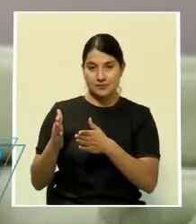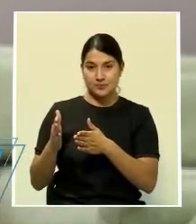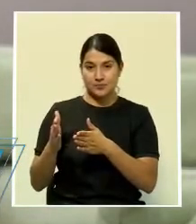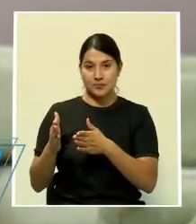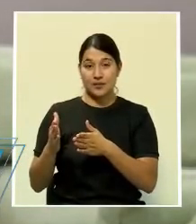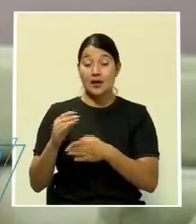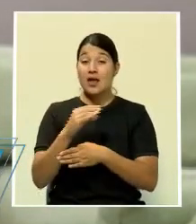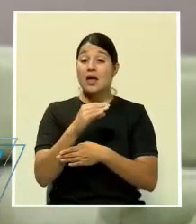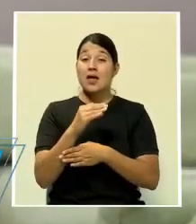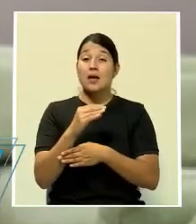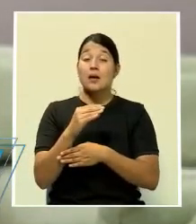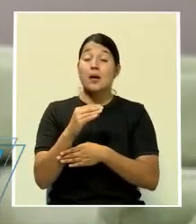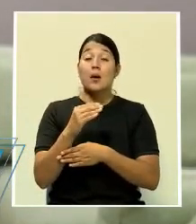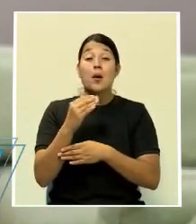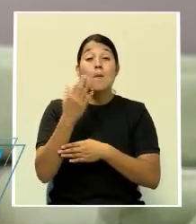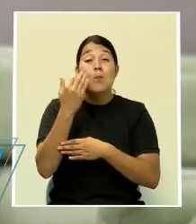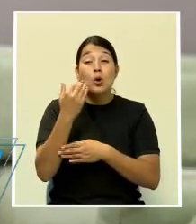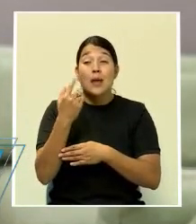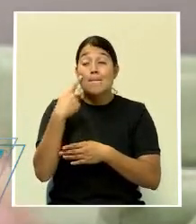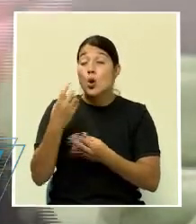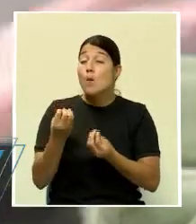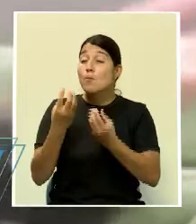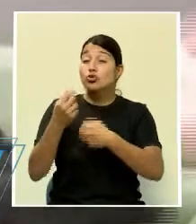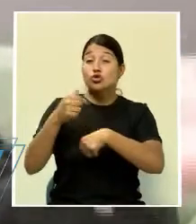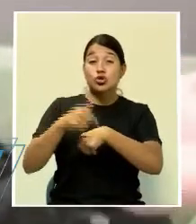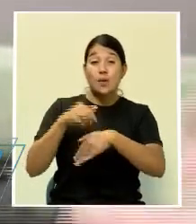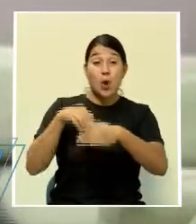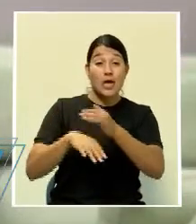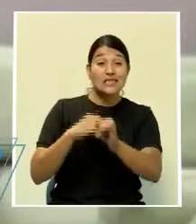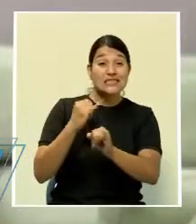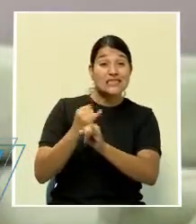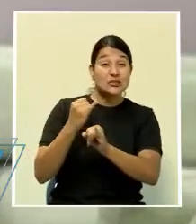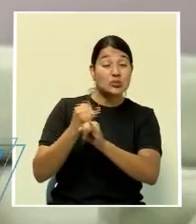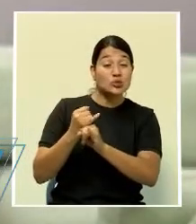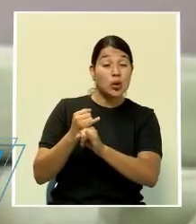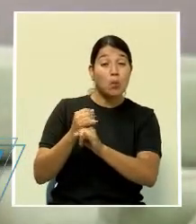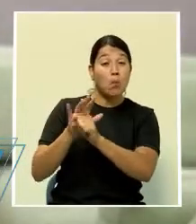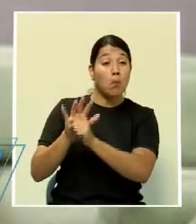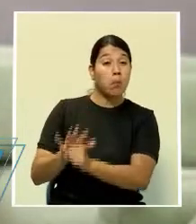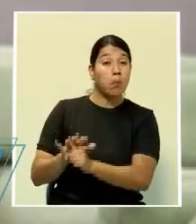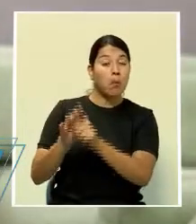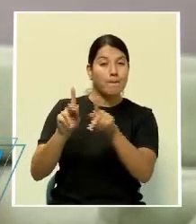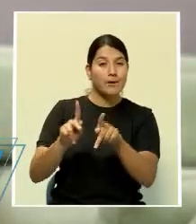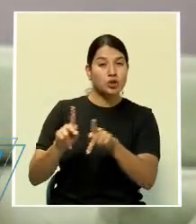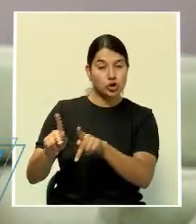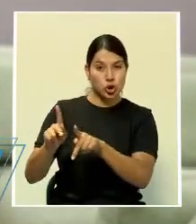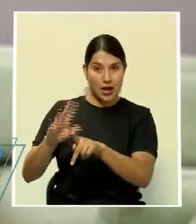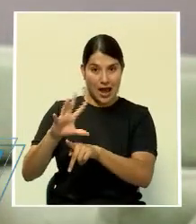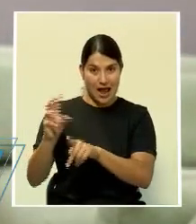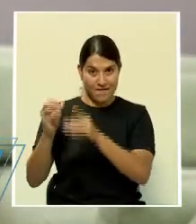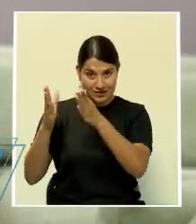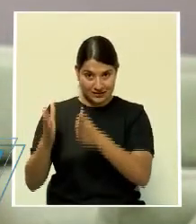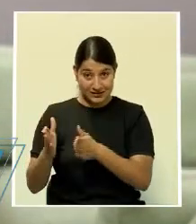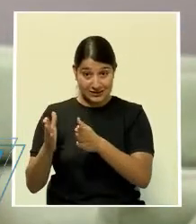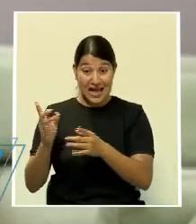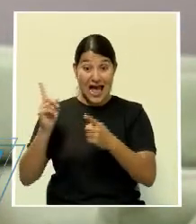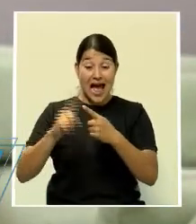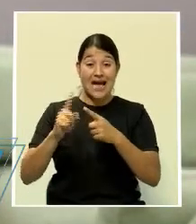principalmente silenciada durante mucho tiempo en las instituciones. Pienso en el censo, que hasta el año 2000 incorpora la